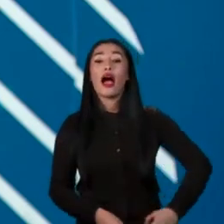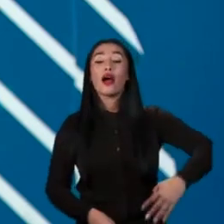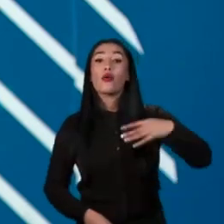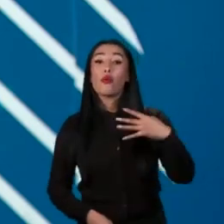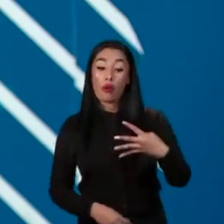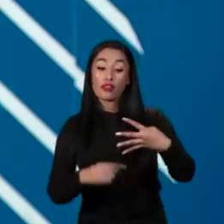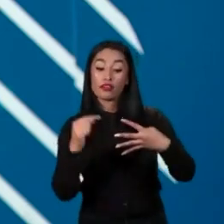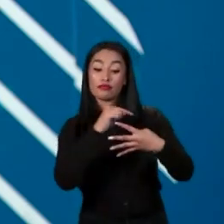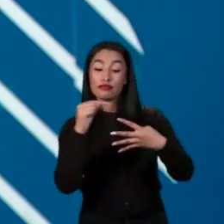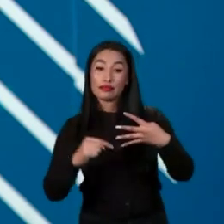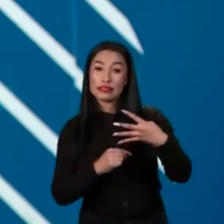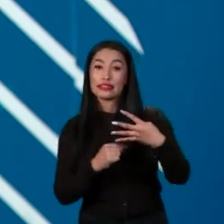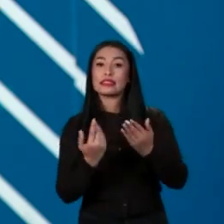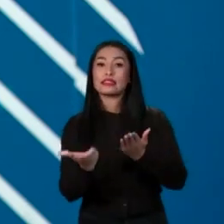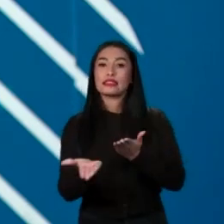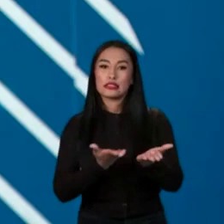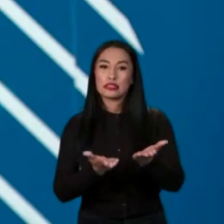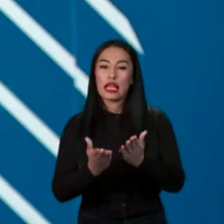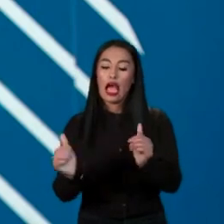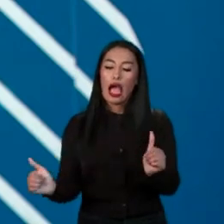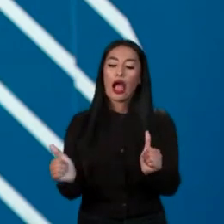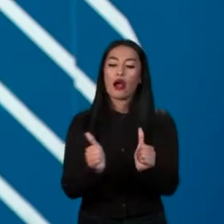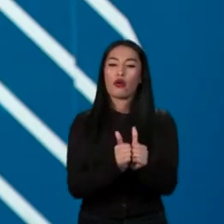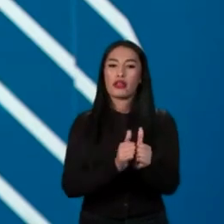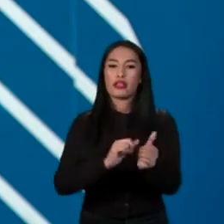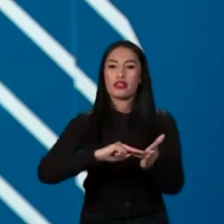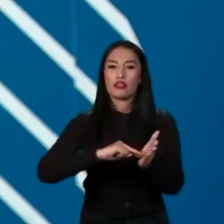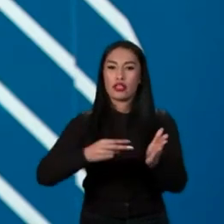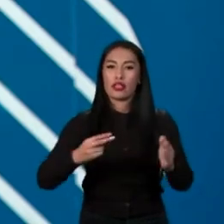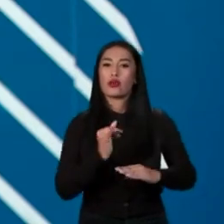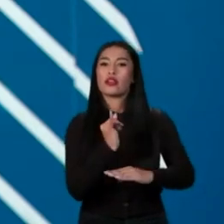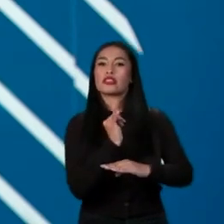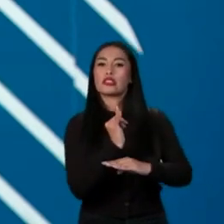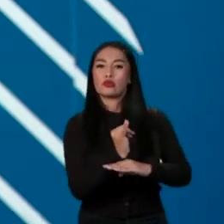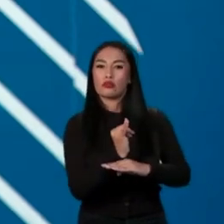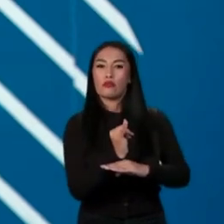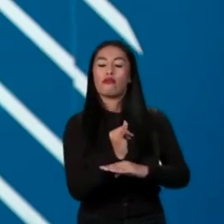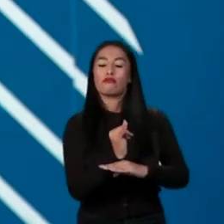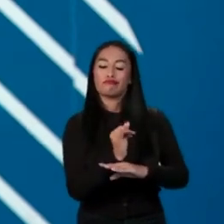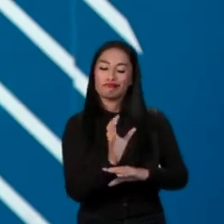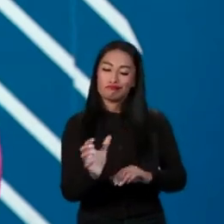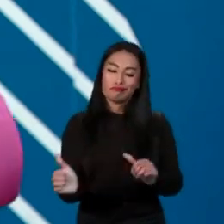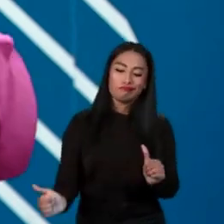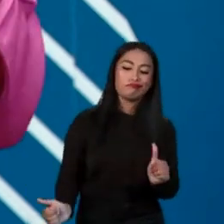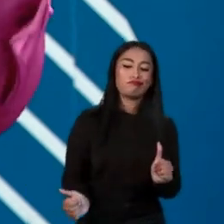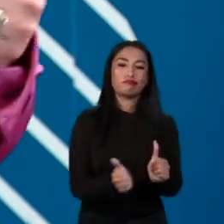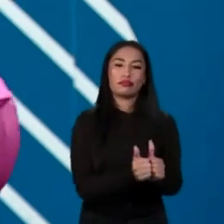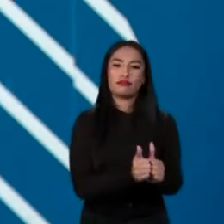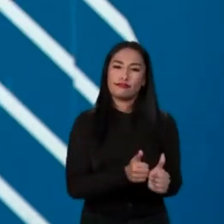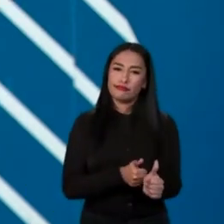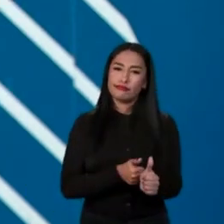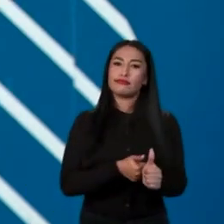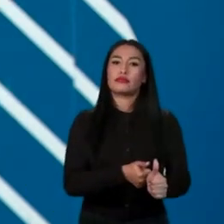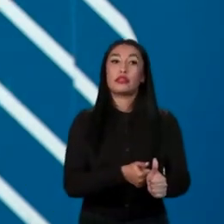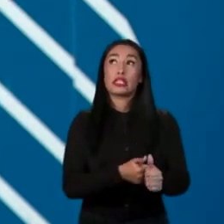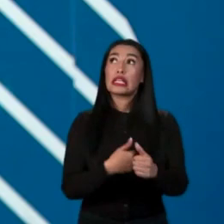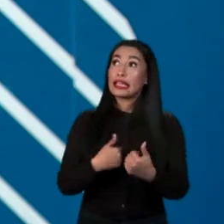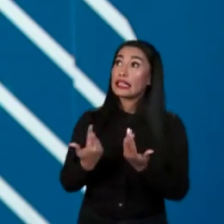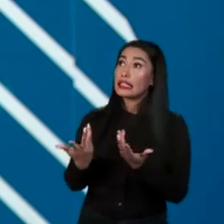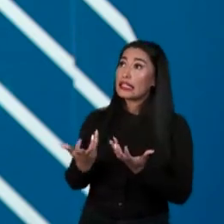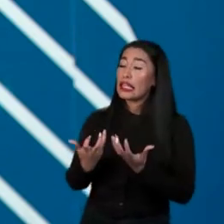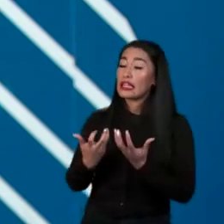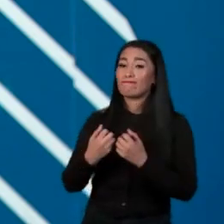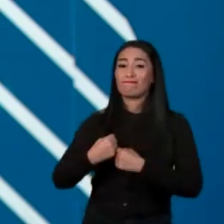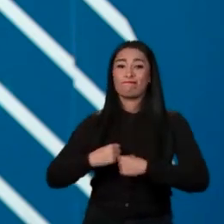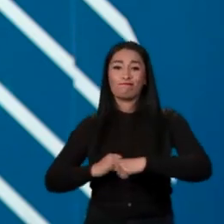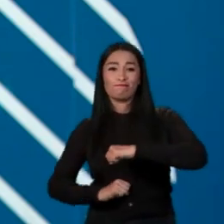dedicada al acompañamiento técnico a aquellas instituciones que buscan seguir fortaleciendo su ruta de trabajo